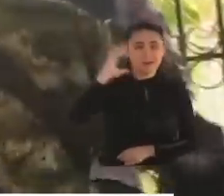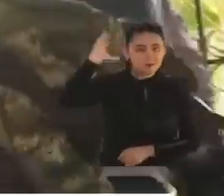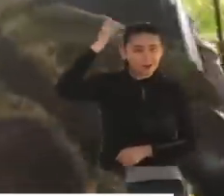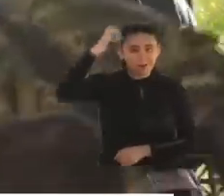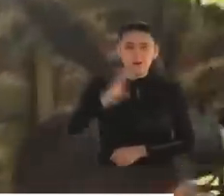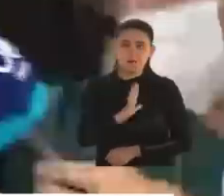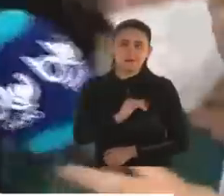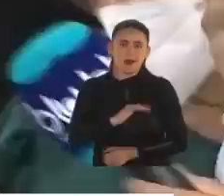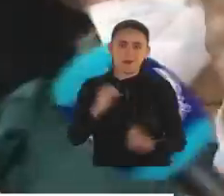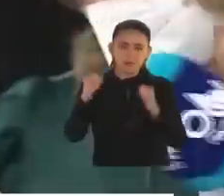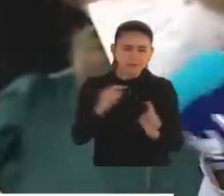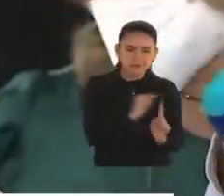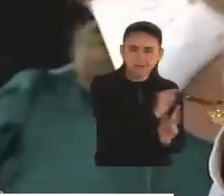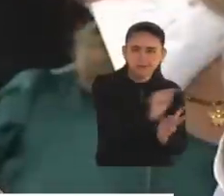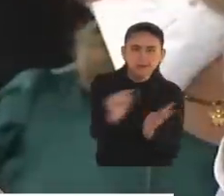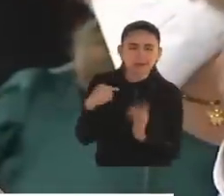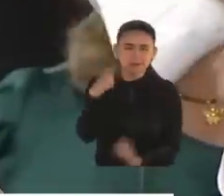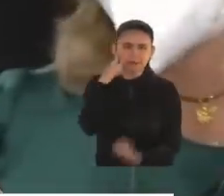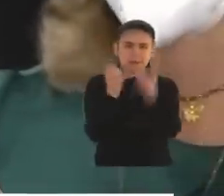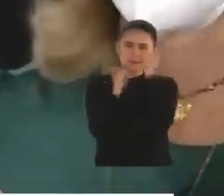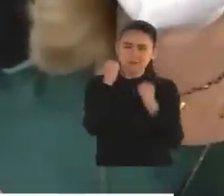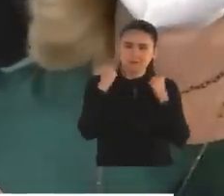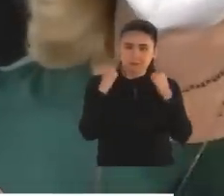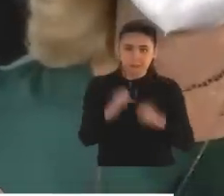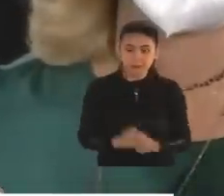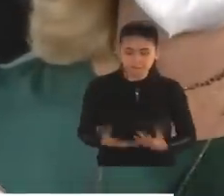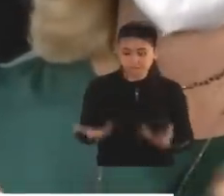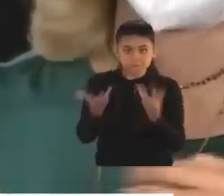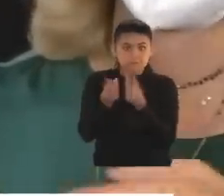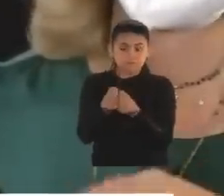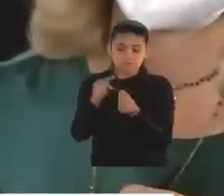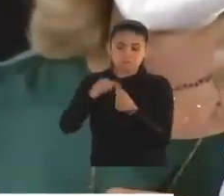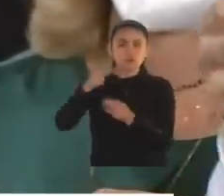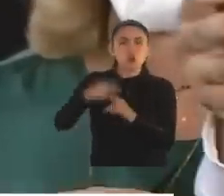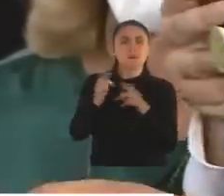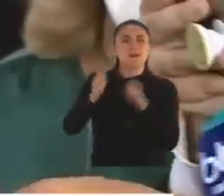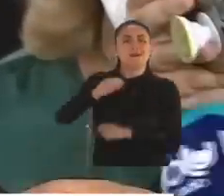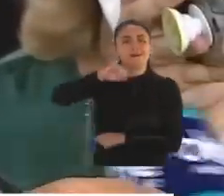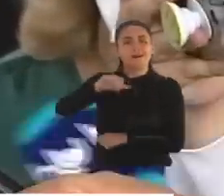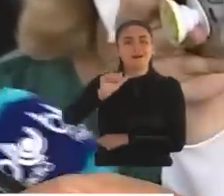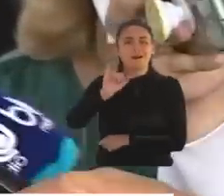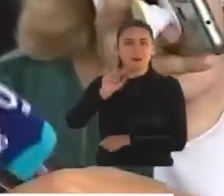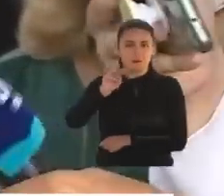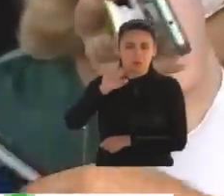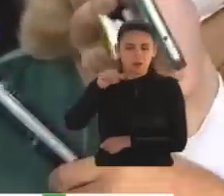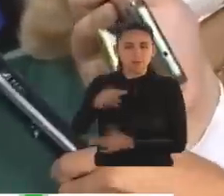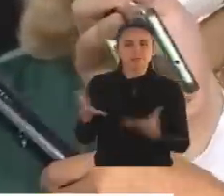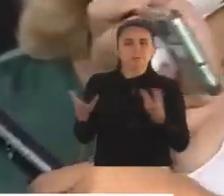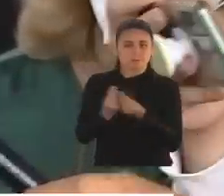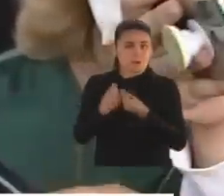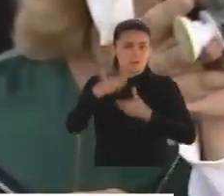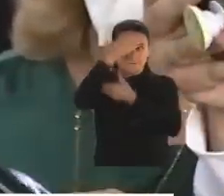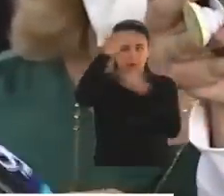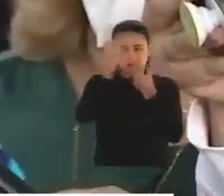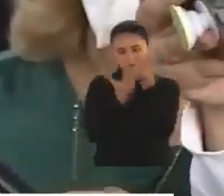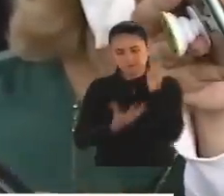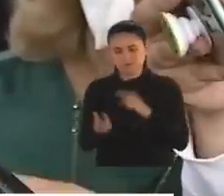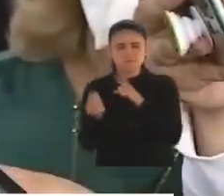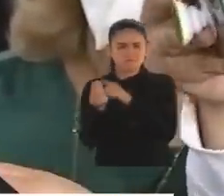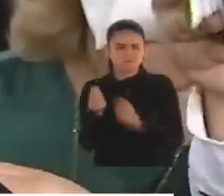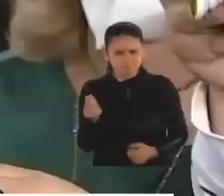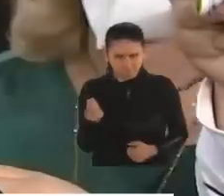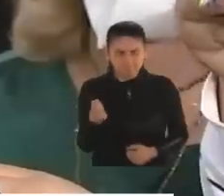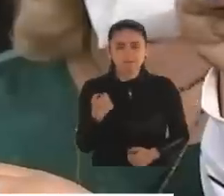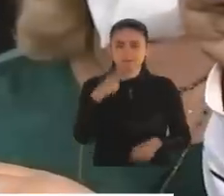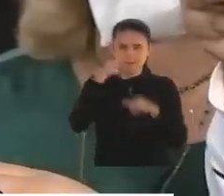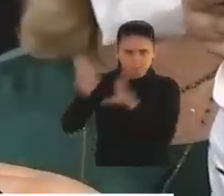Cali. El tema de esa estructura denominada Jaime Martínez y lo que significa en un